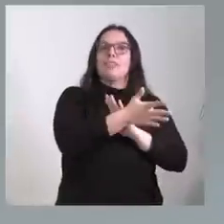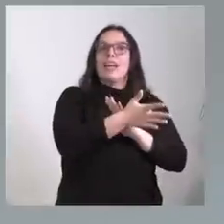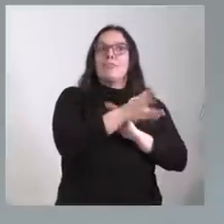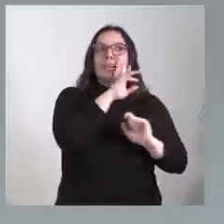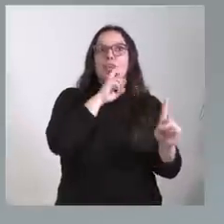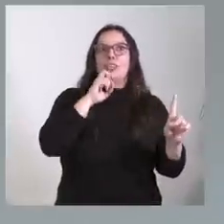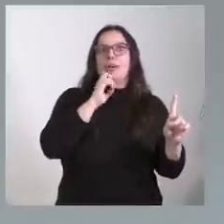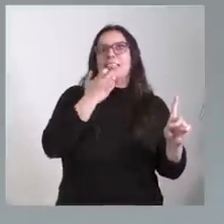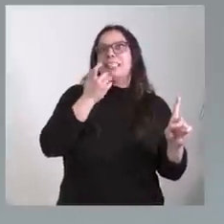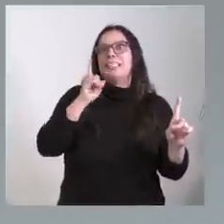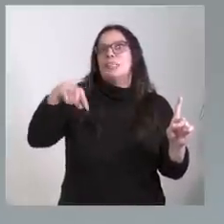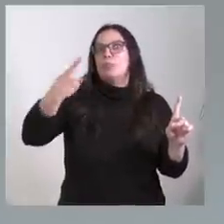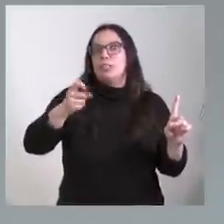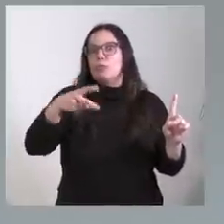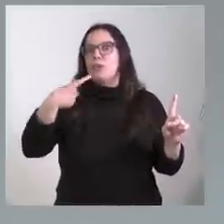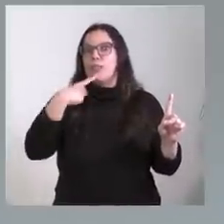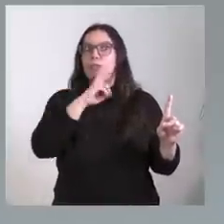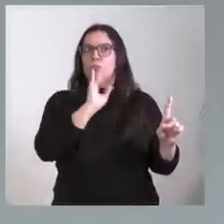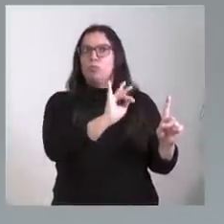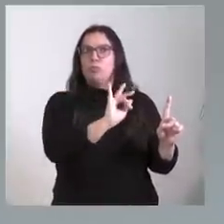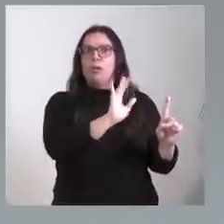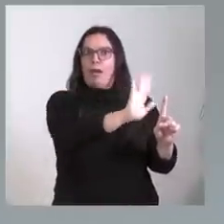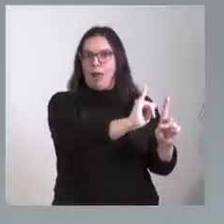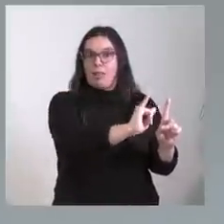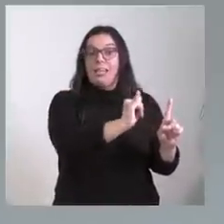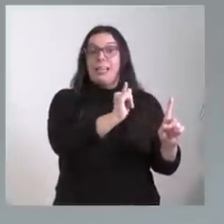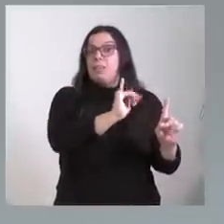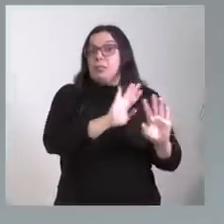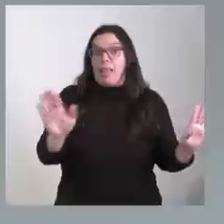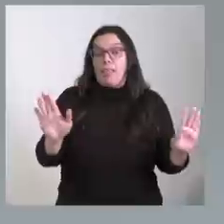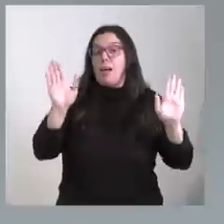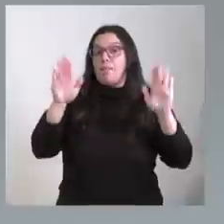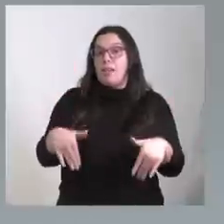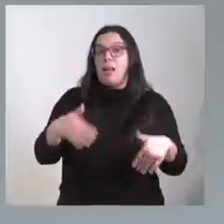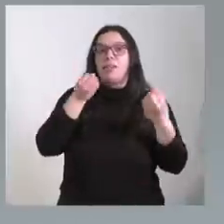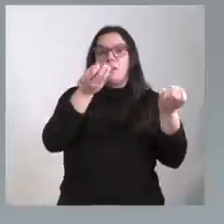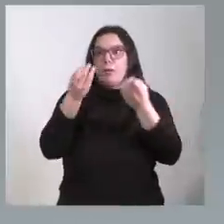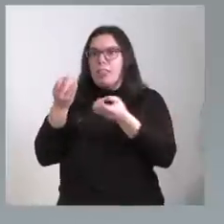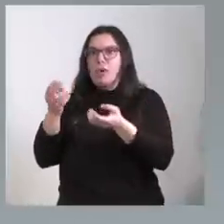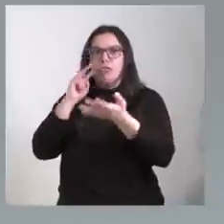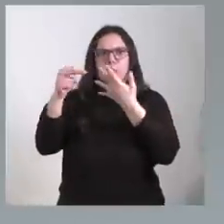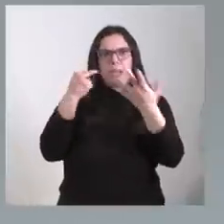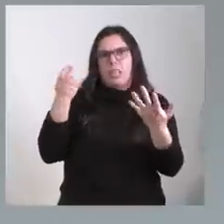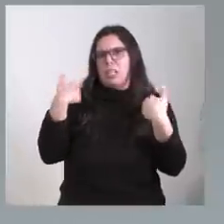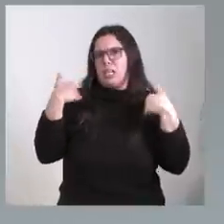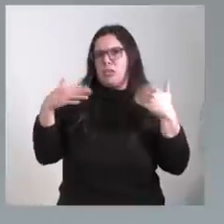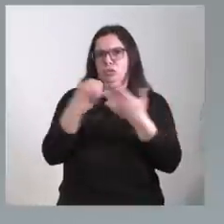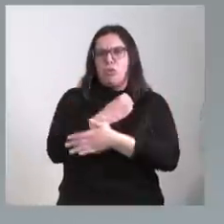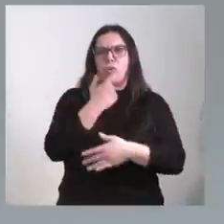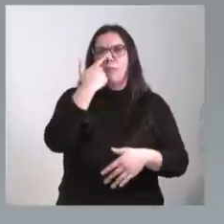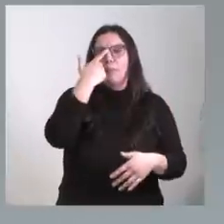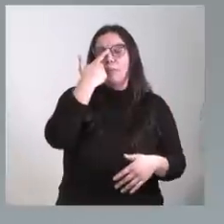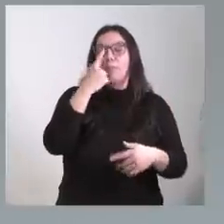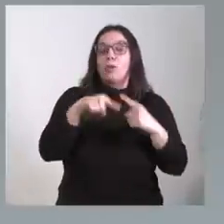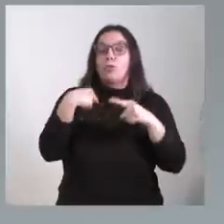a derribar mientras el estudio se realizaba y finalmente el estudio ha concluido se ha dado información y transparencia en torno al estudio y como consecuencia